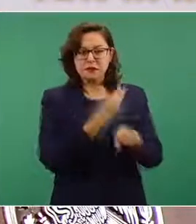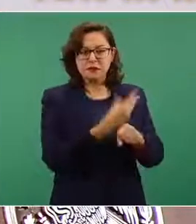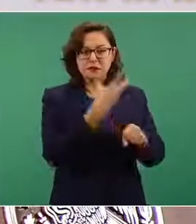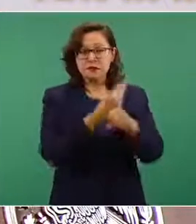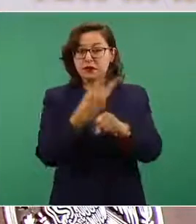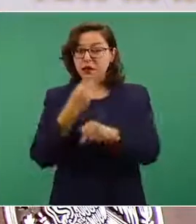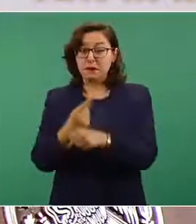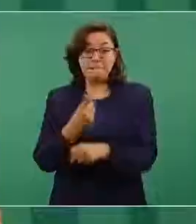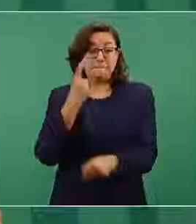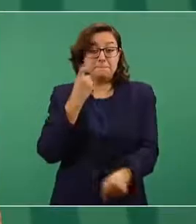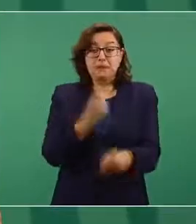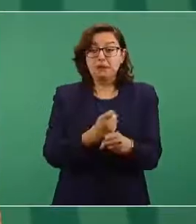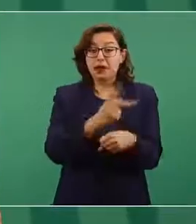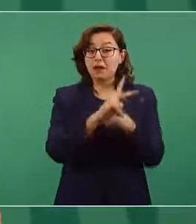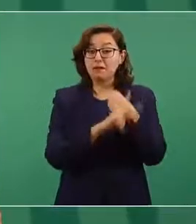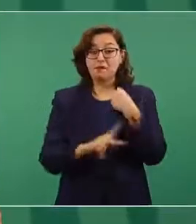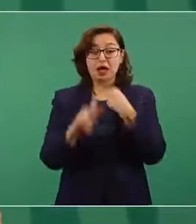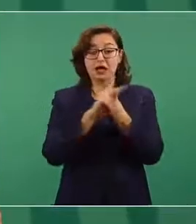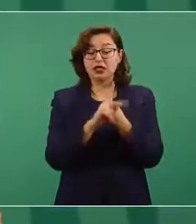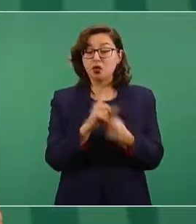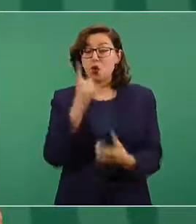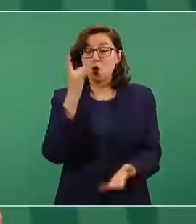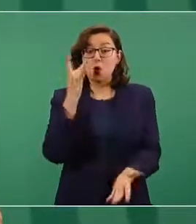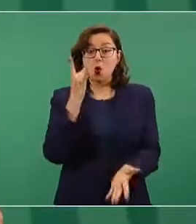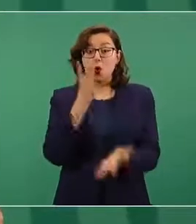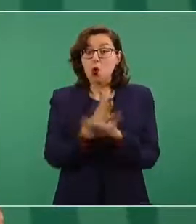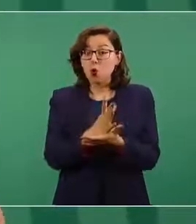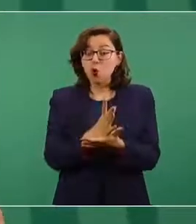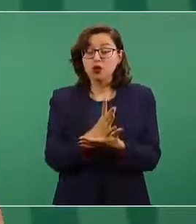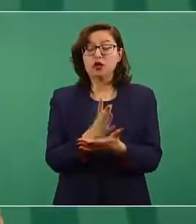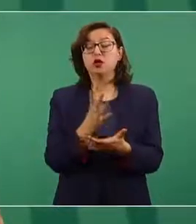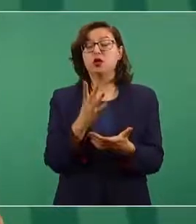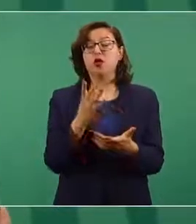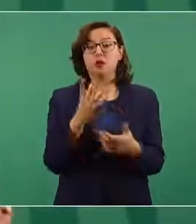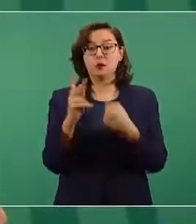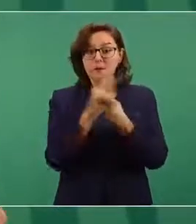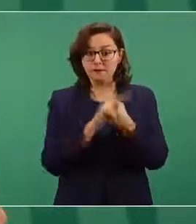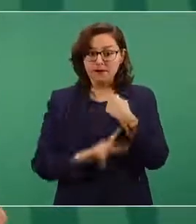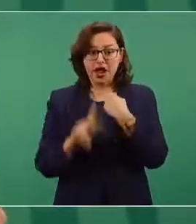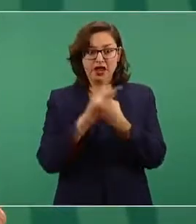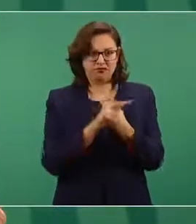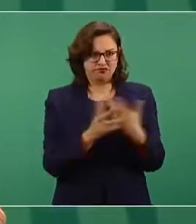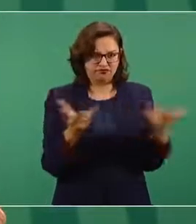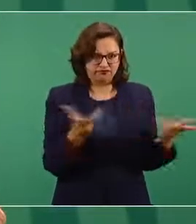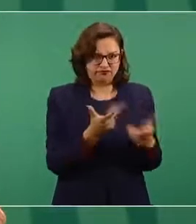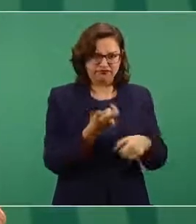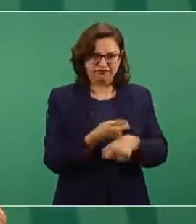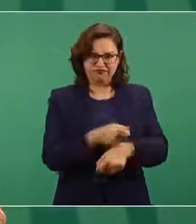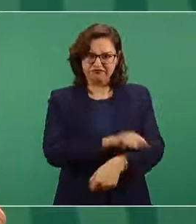Somos de los primeros en obtener la vacuna, en estar aplicando la vacuna.